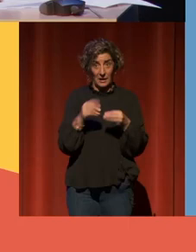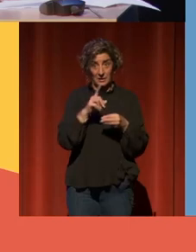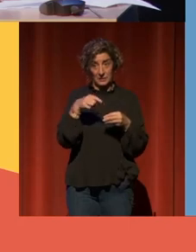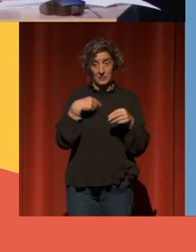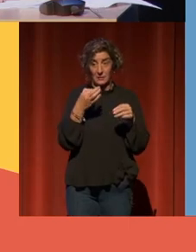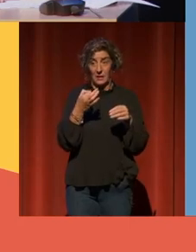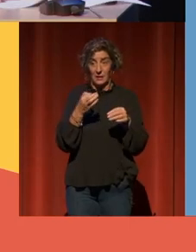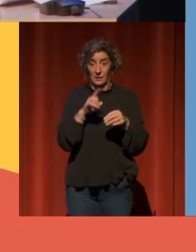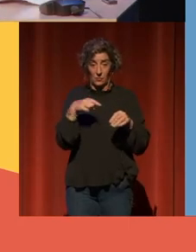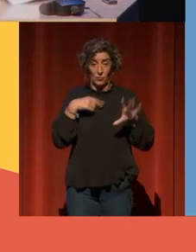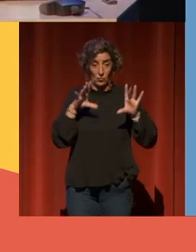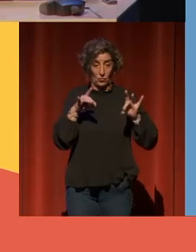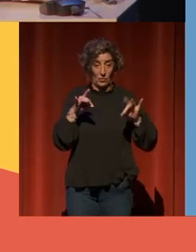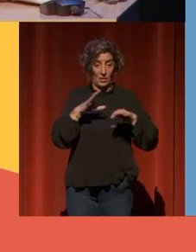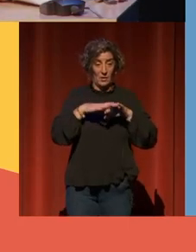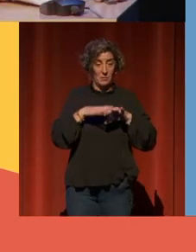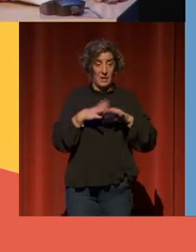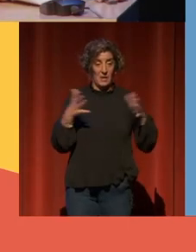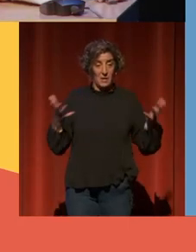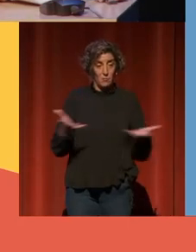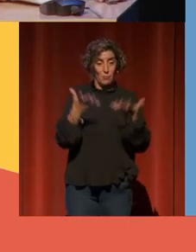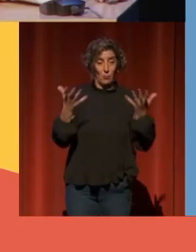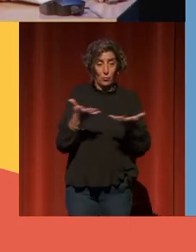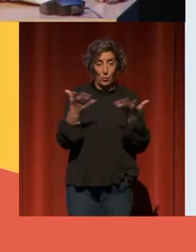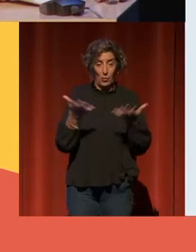promocionar las bibliotecas